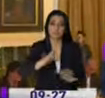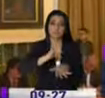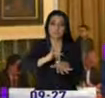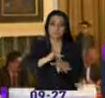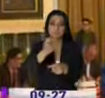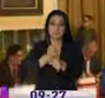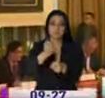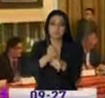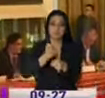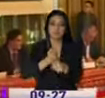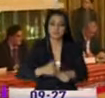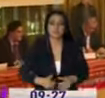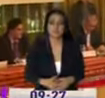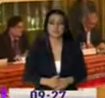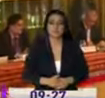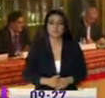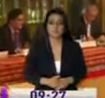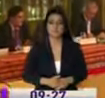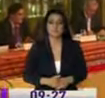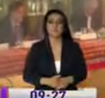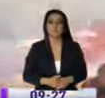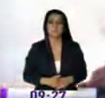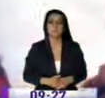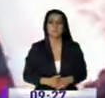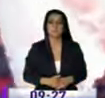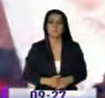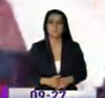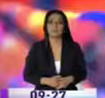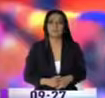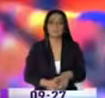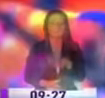En Quito informó Adriana Rojas.